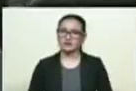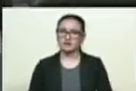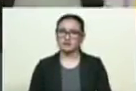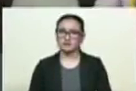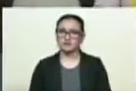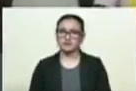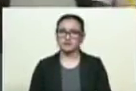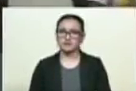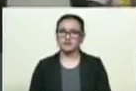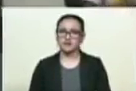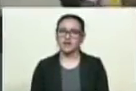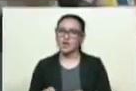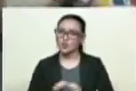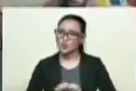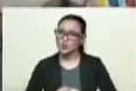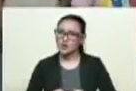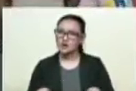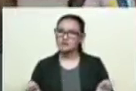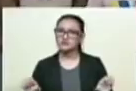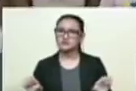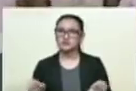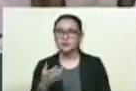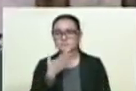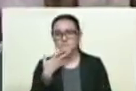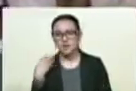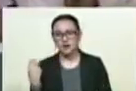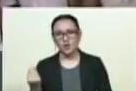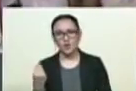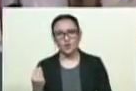que la educación sea de la mayor calidad.